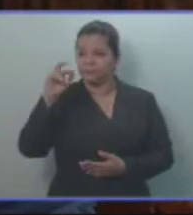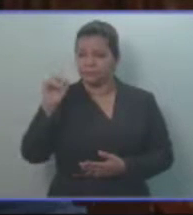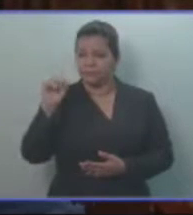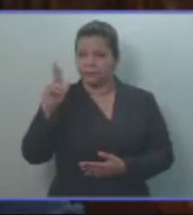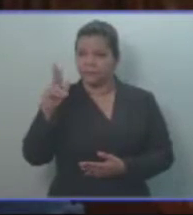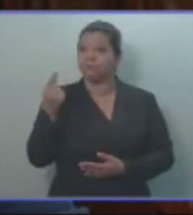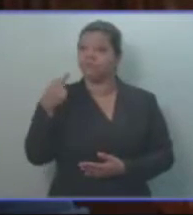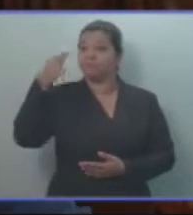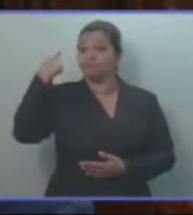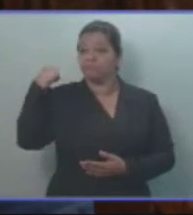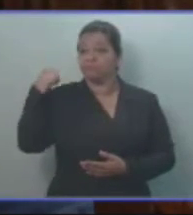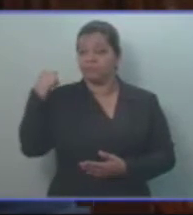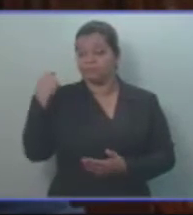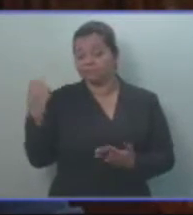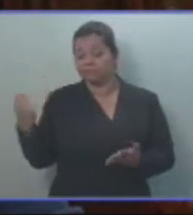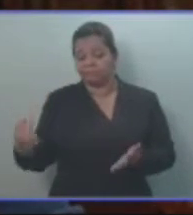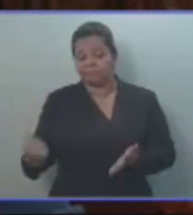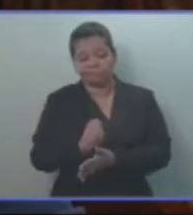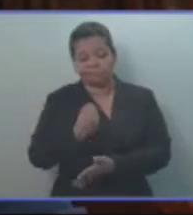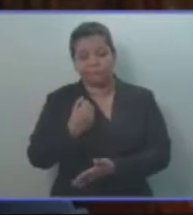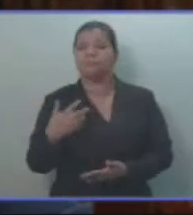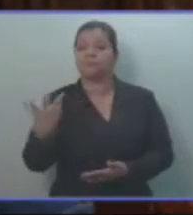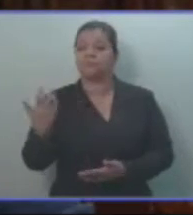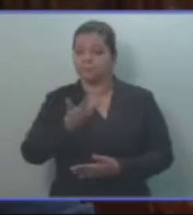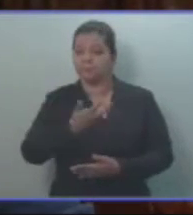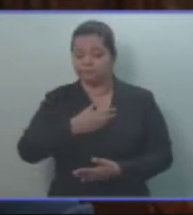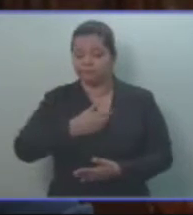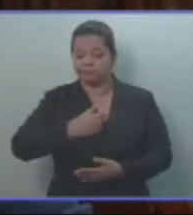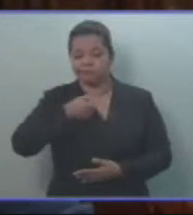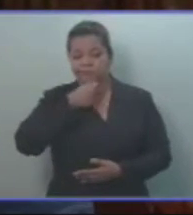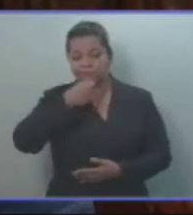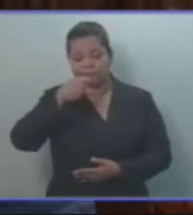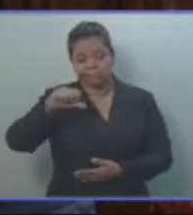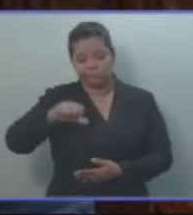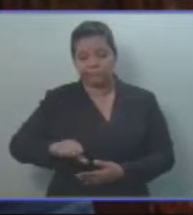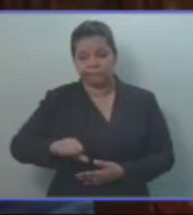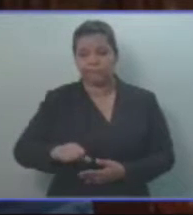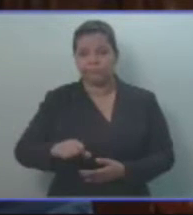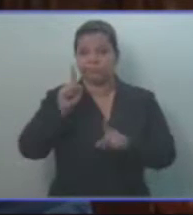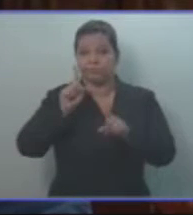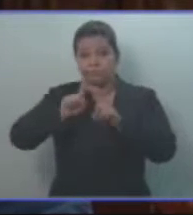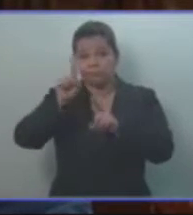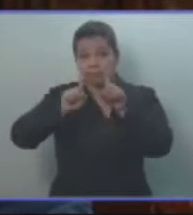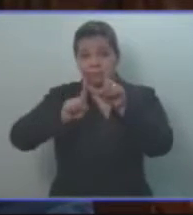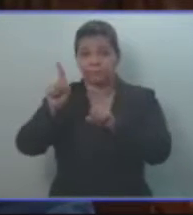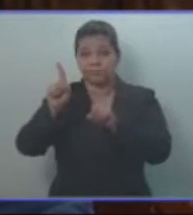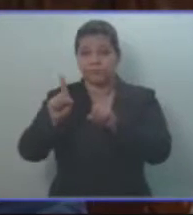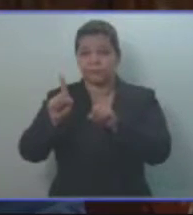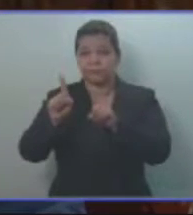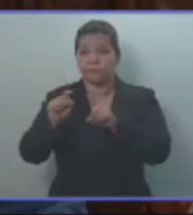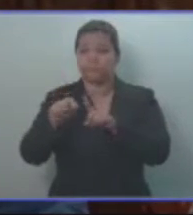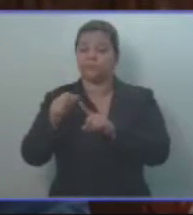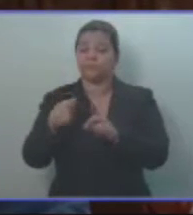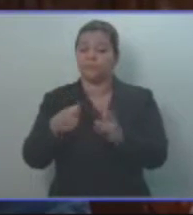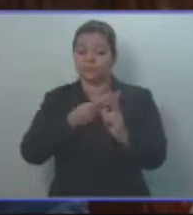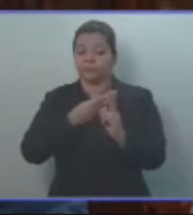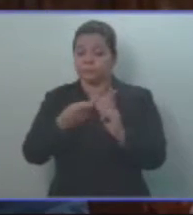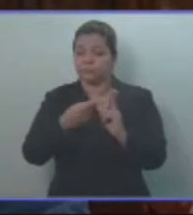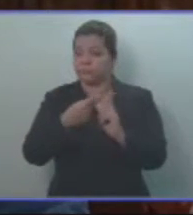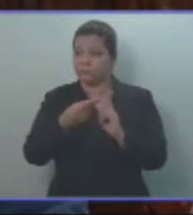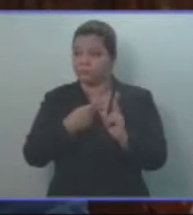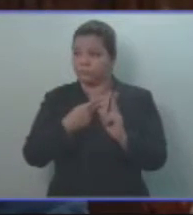pues lastimosamente, obtuvimos esa mala noticia en Santa Ana, en donde dos